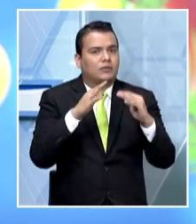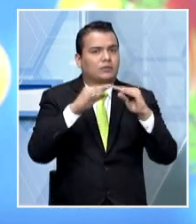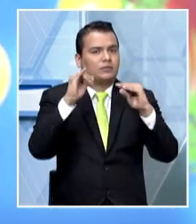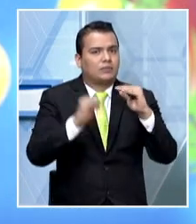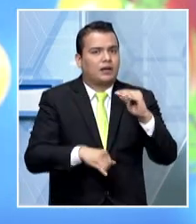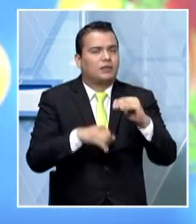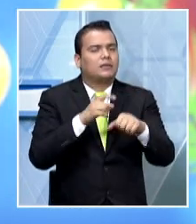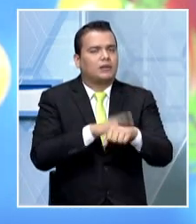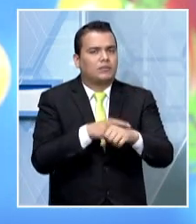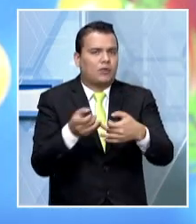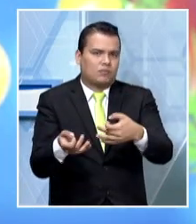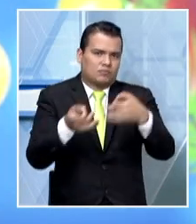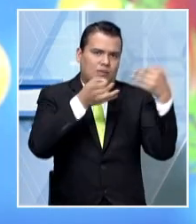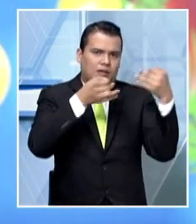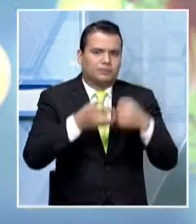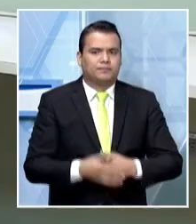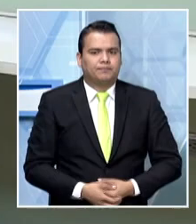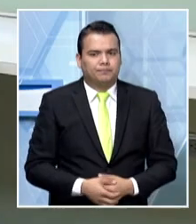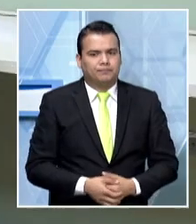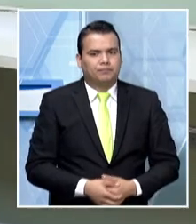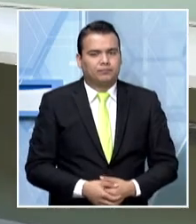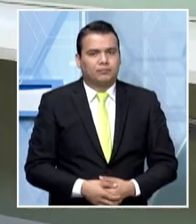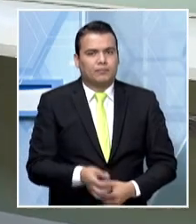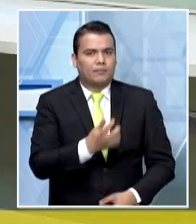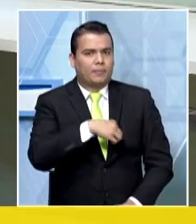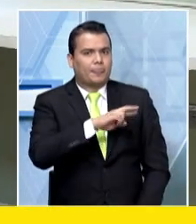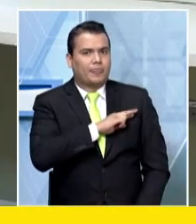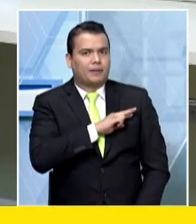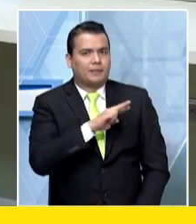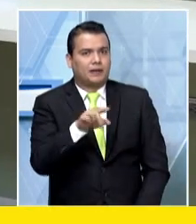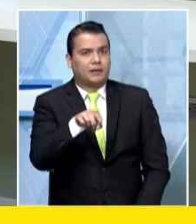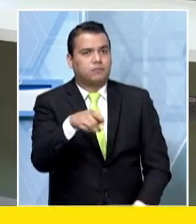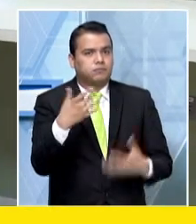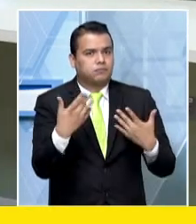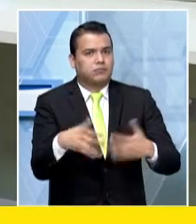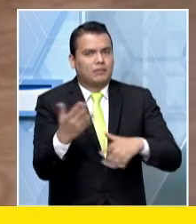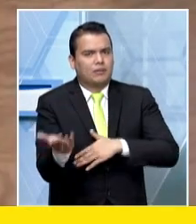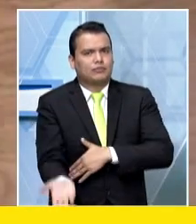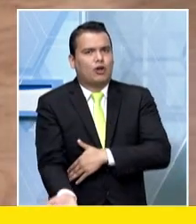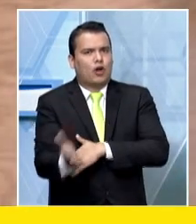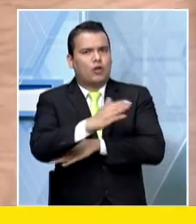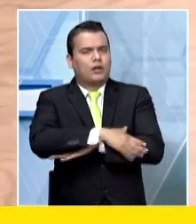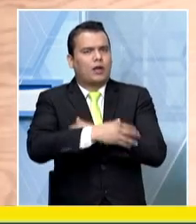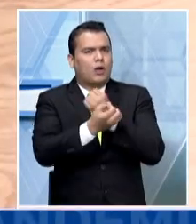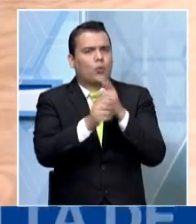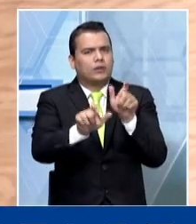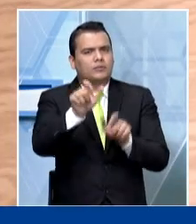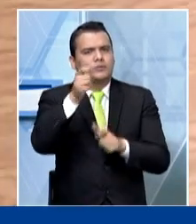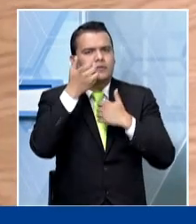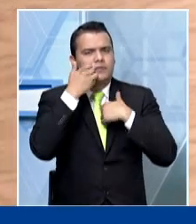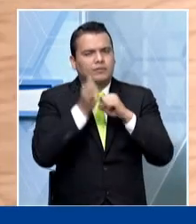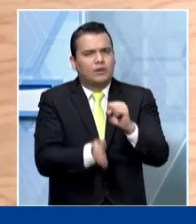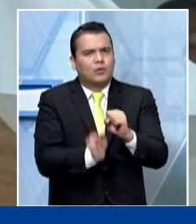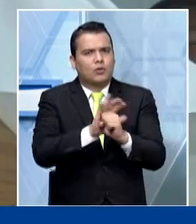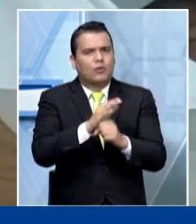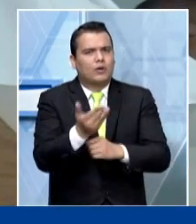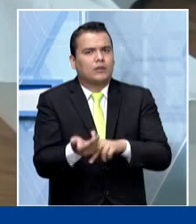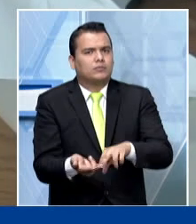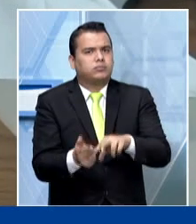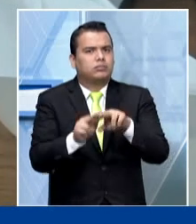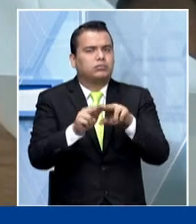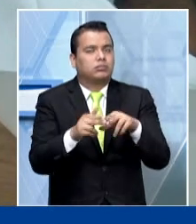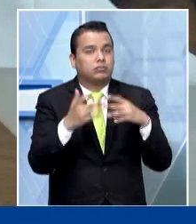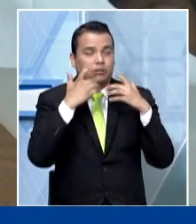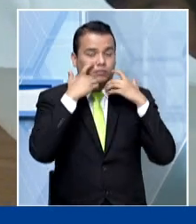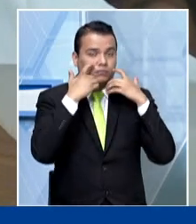toque de queda y ley seca el valle del cauca acaba de registrar en las últimas horas la cifra de contagios por kobe de 19 más alta